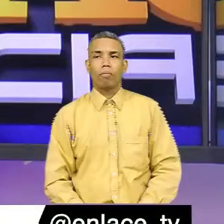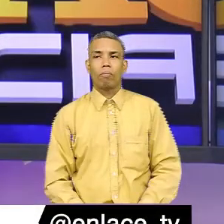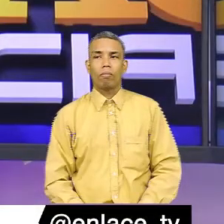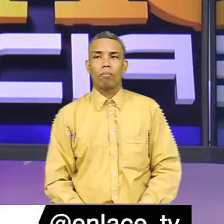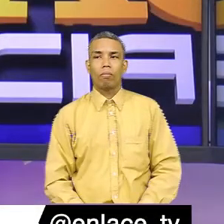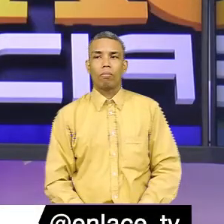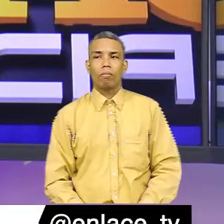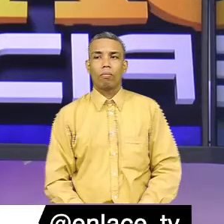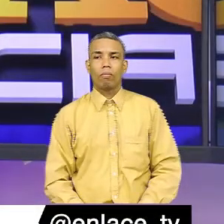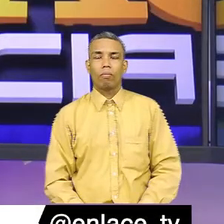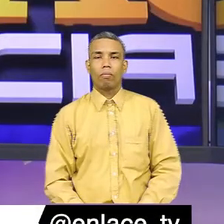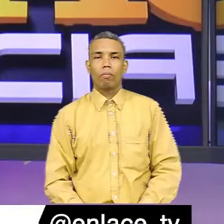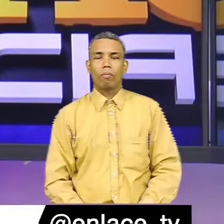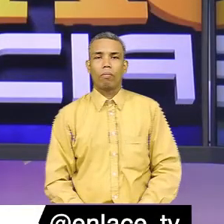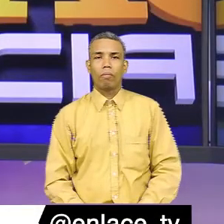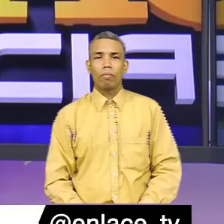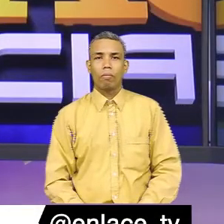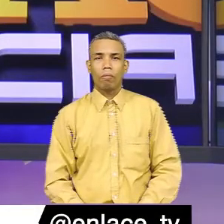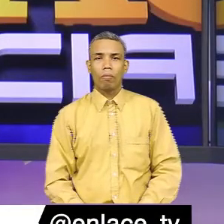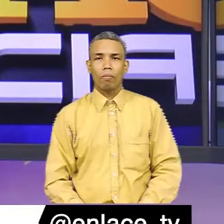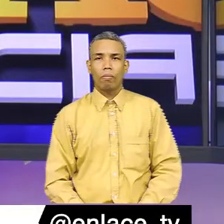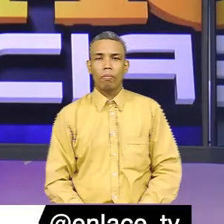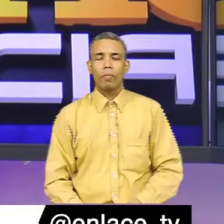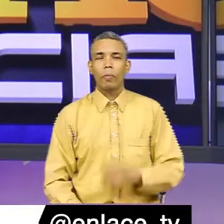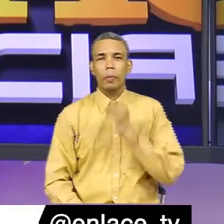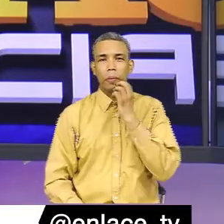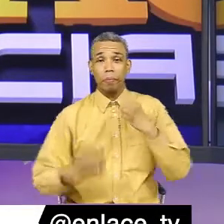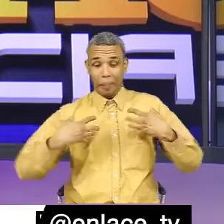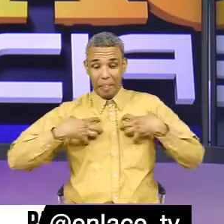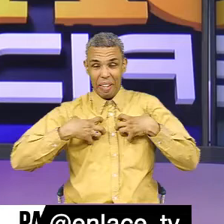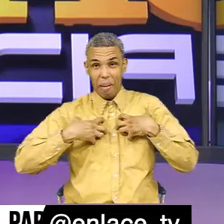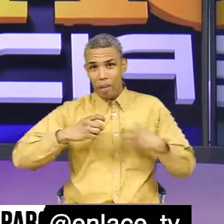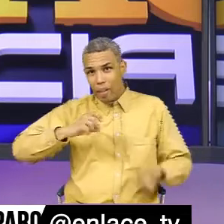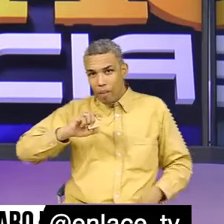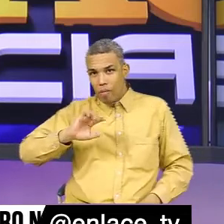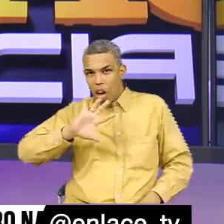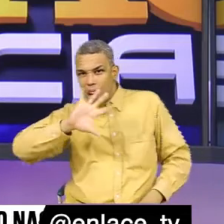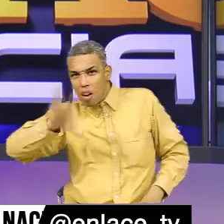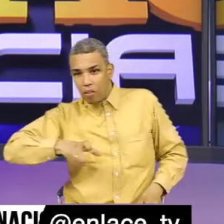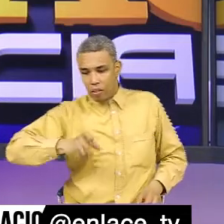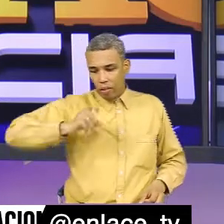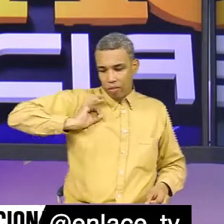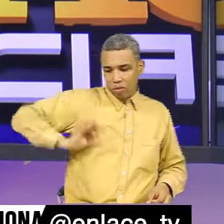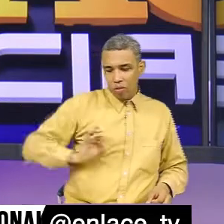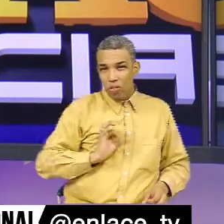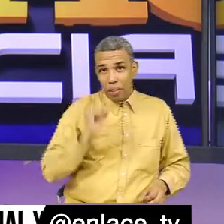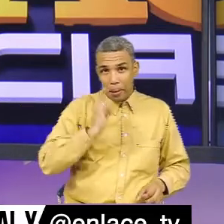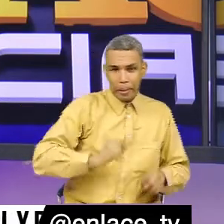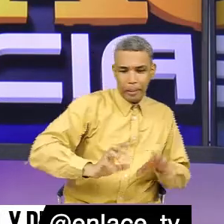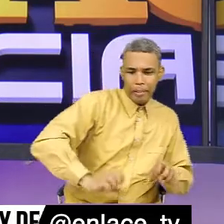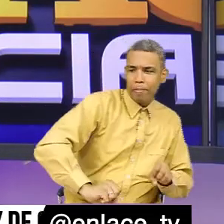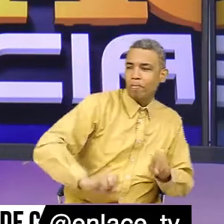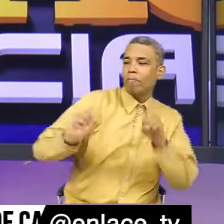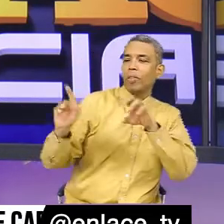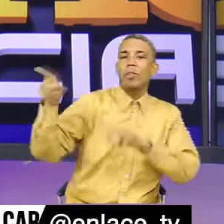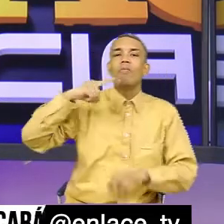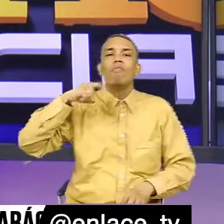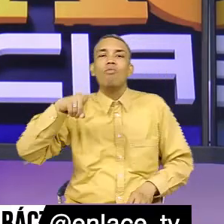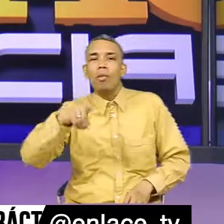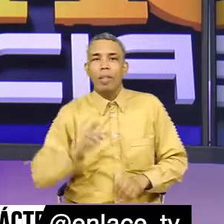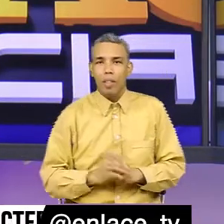Y fue trasladado a la ciudad de Bucaramanga un jaguar que fue hallado en zona rural del municipio de Puerto Wilches. De constatarse que este felino